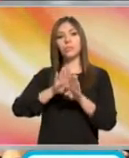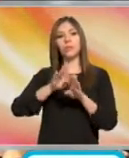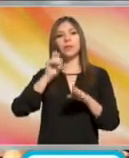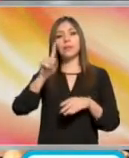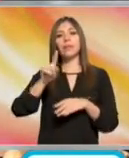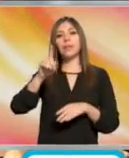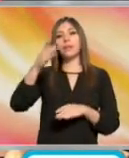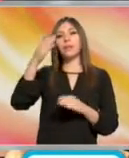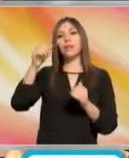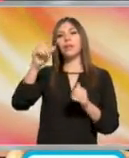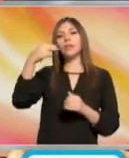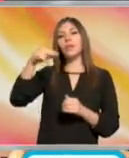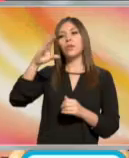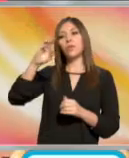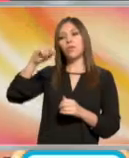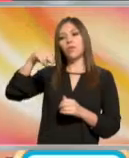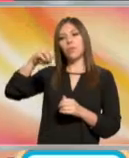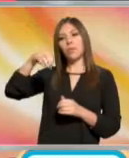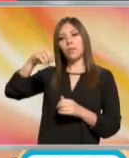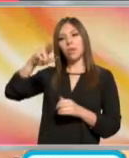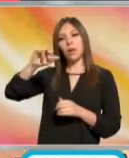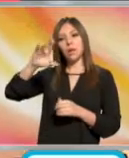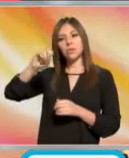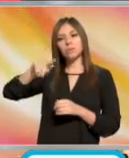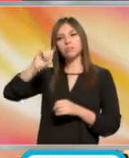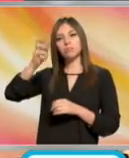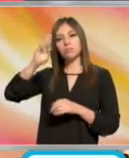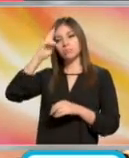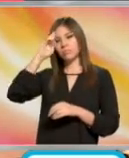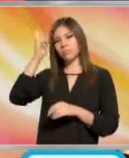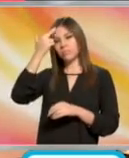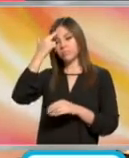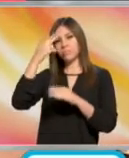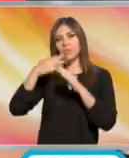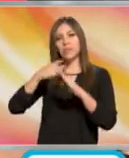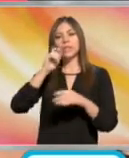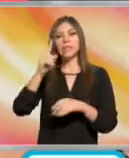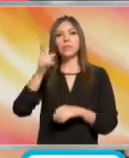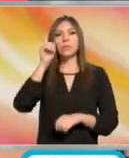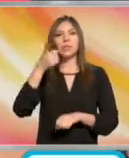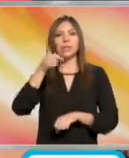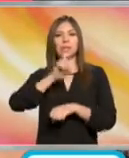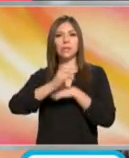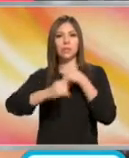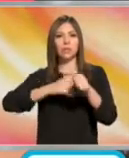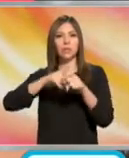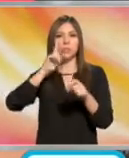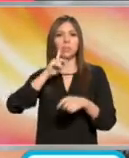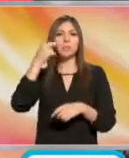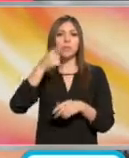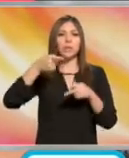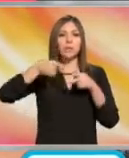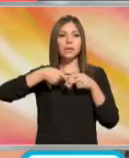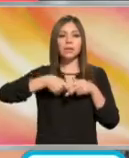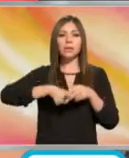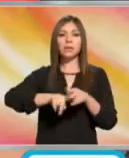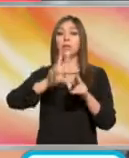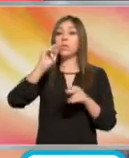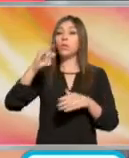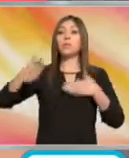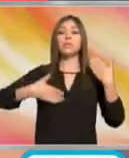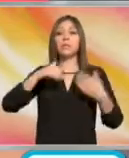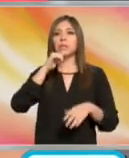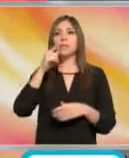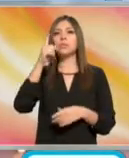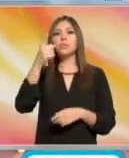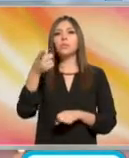se establece este día como muy significativo, porque partió de un evento catastrófico también.